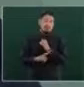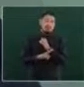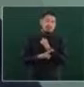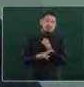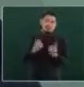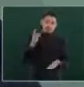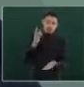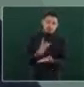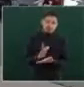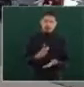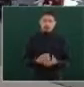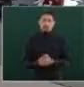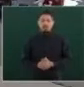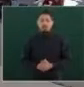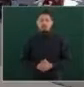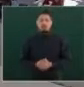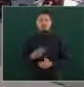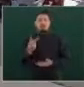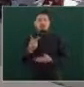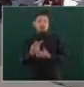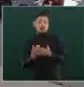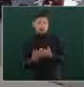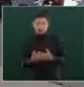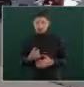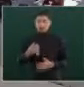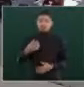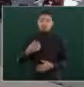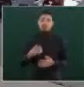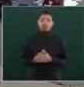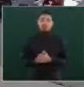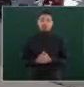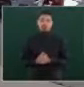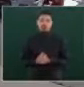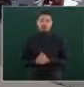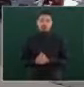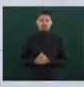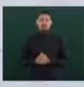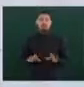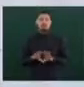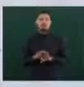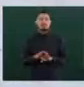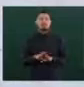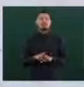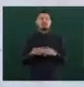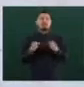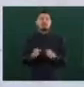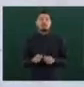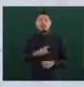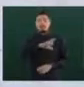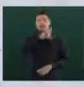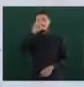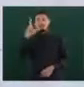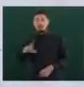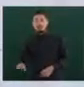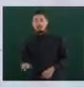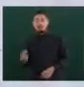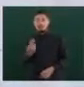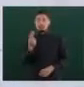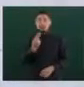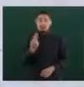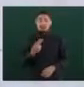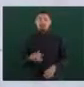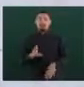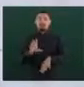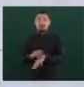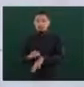en donde lo podemos consultar pues nosotros estamos proponiendo a todos los organismos municipales